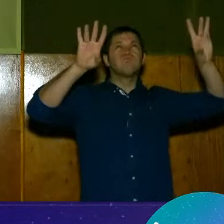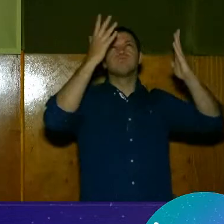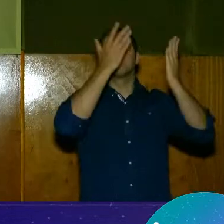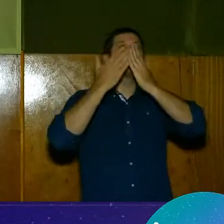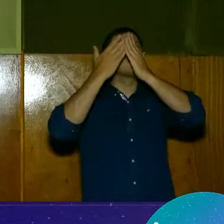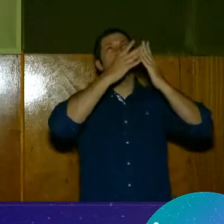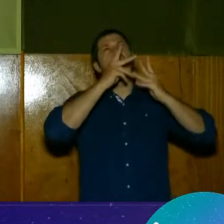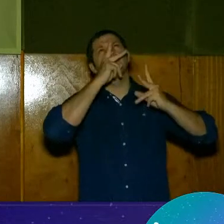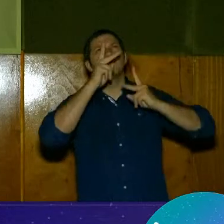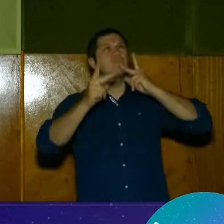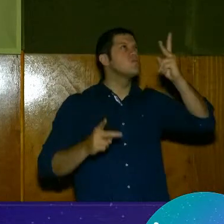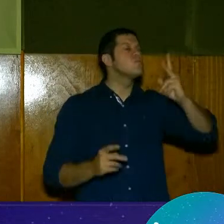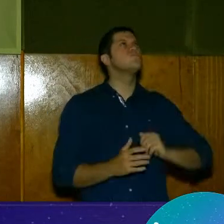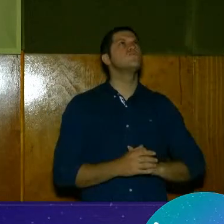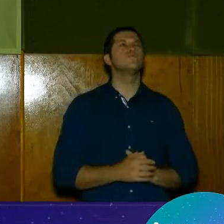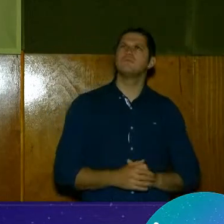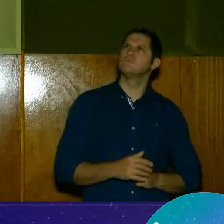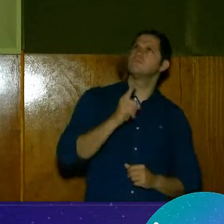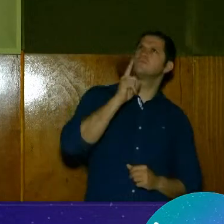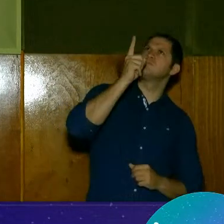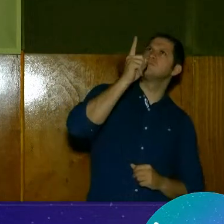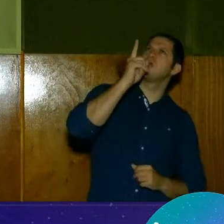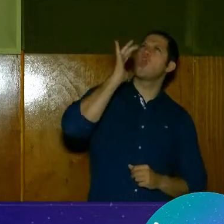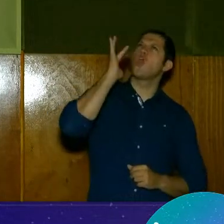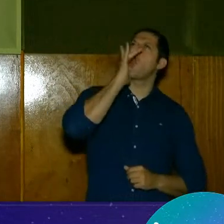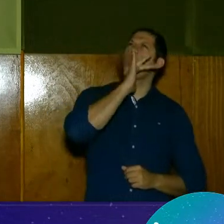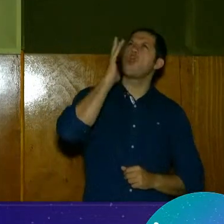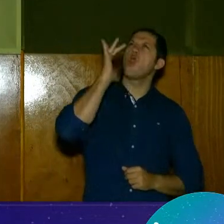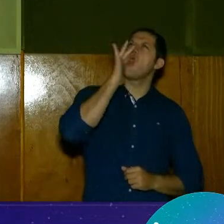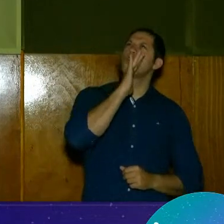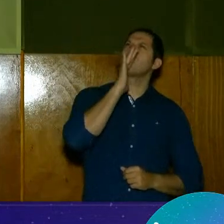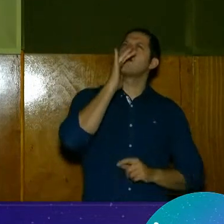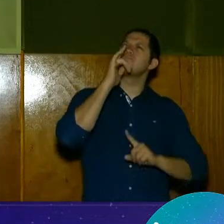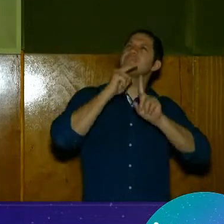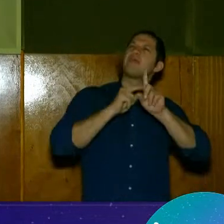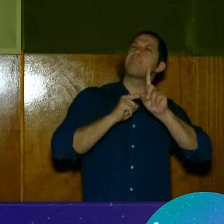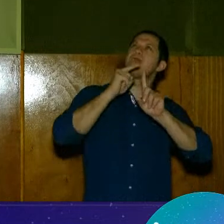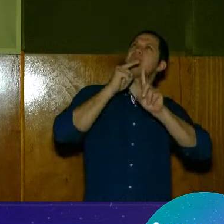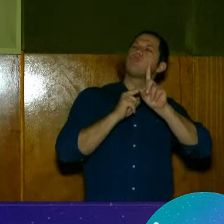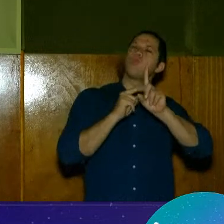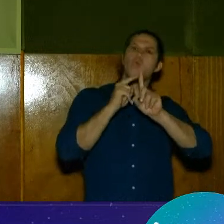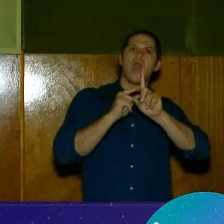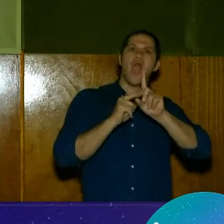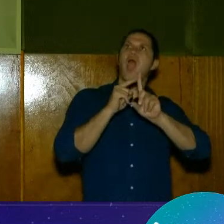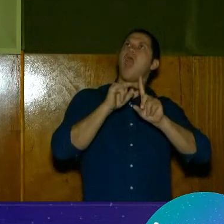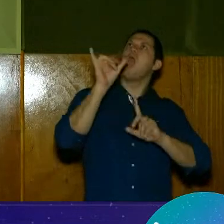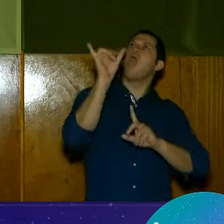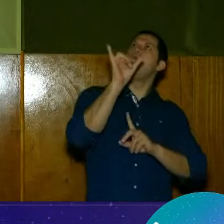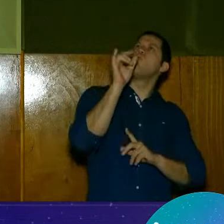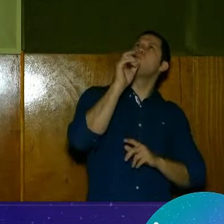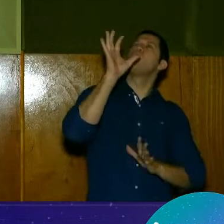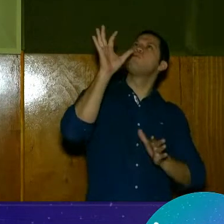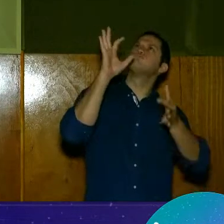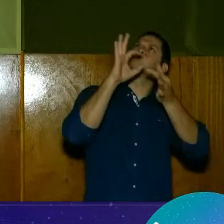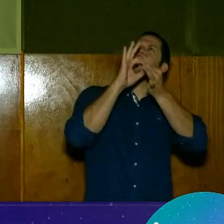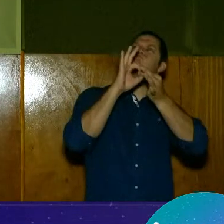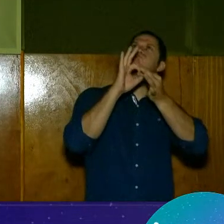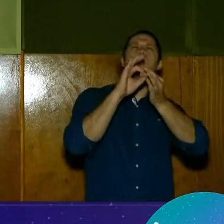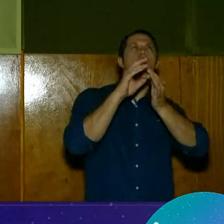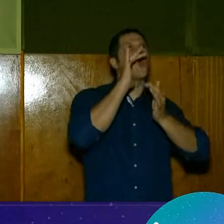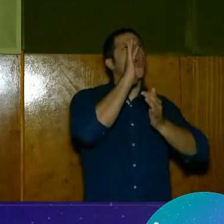paint hace un tremendo aporte ella estudia las estrellas también y estudiando las estrellas se da cuenta